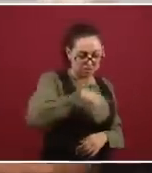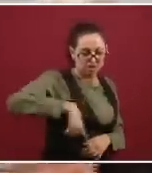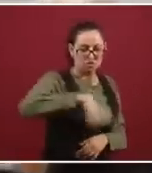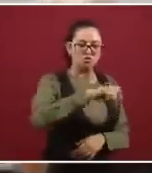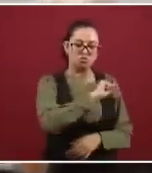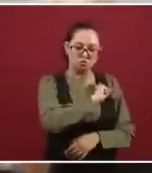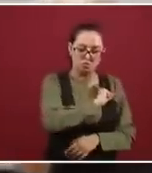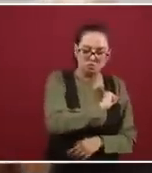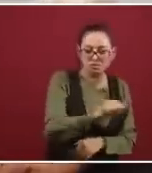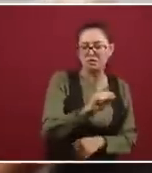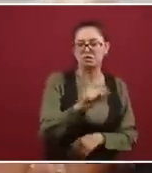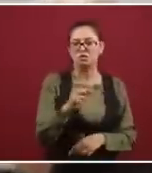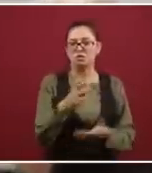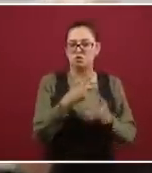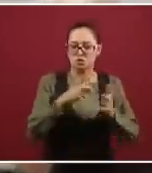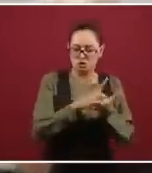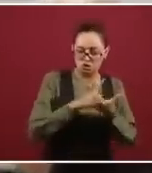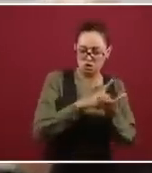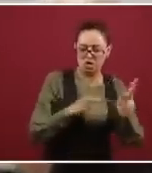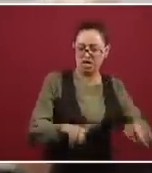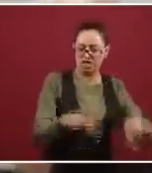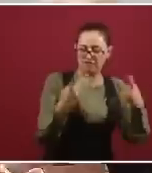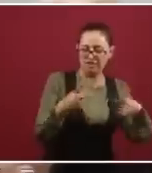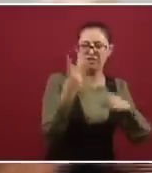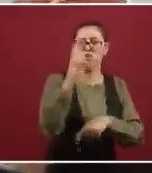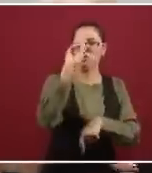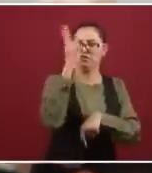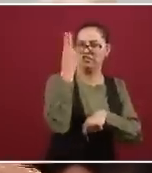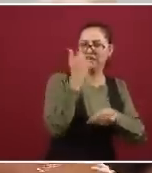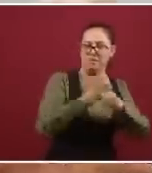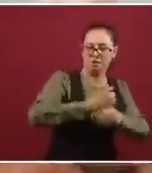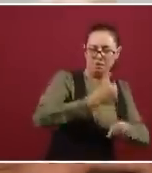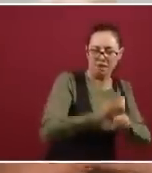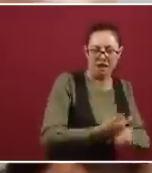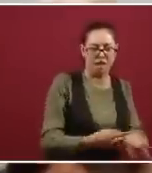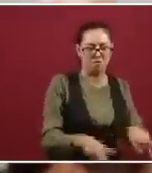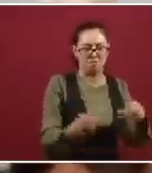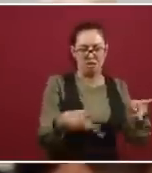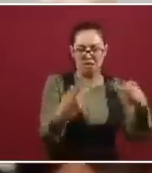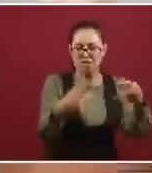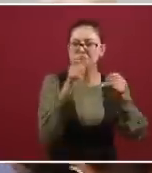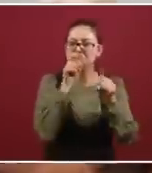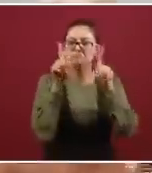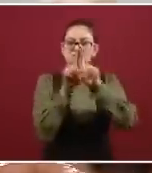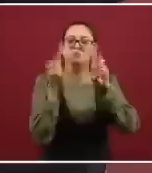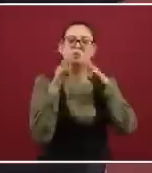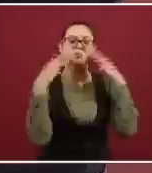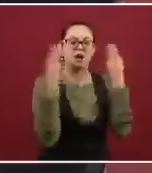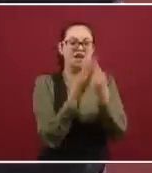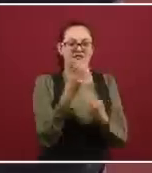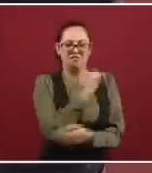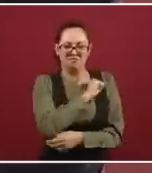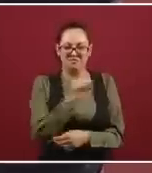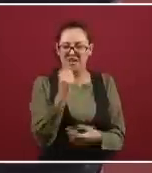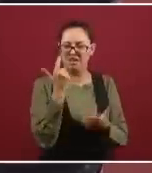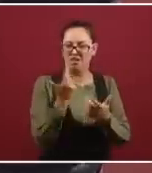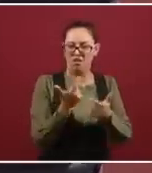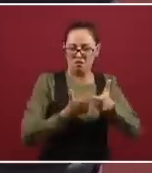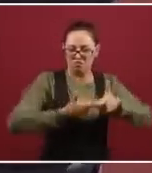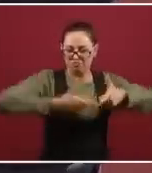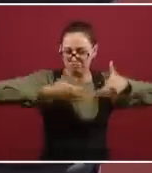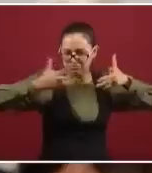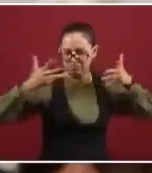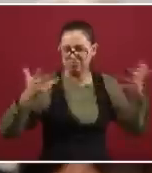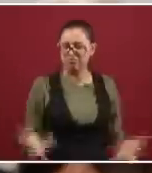las universidades, en las escuelas primarias? Y obviamente los grandes cárteles que siguen obviamente transitando por